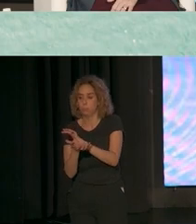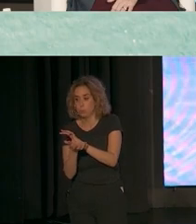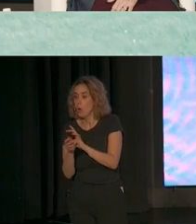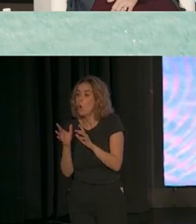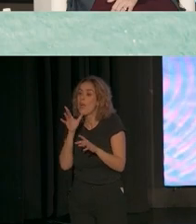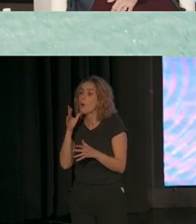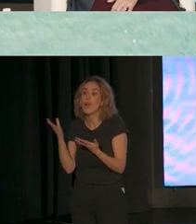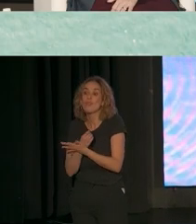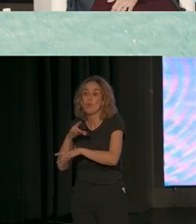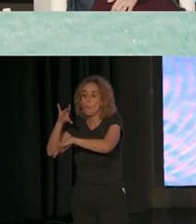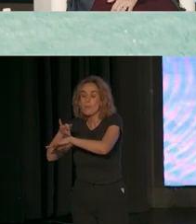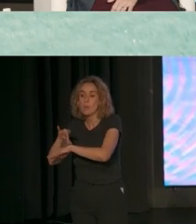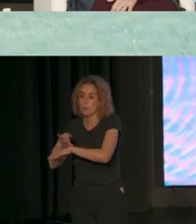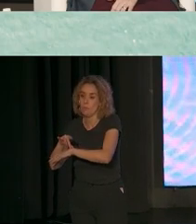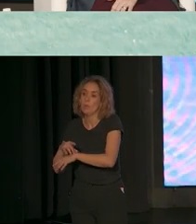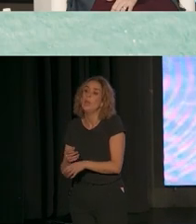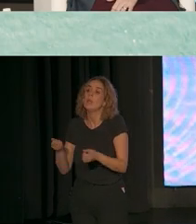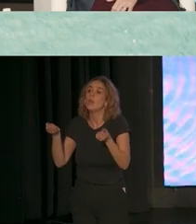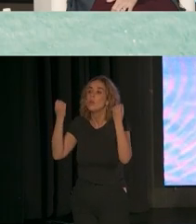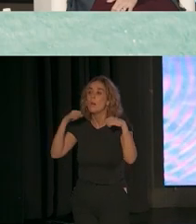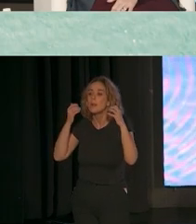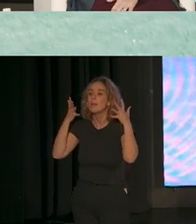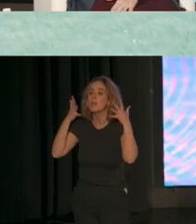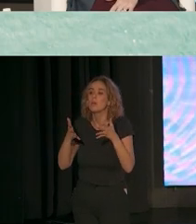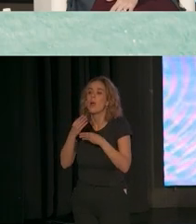consultas médicas. Y con las prácticas recomendadas evitamos eso.